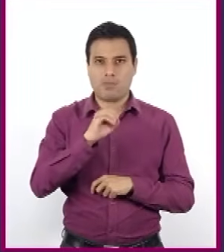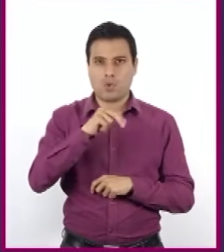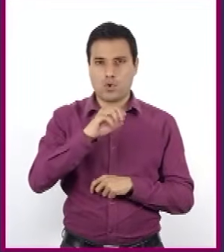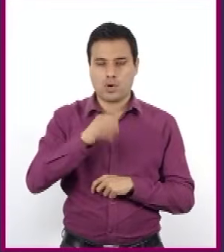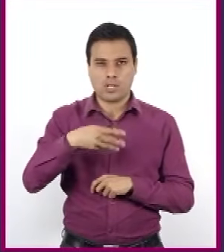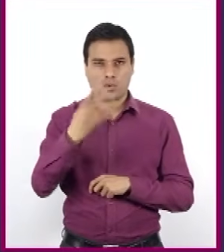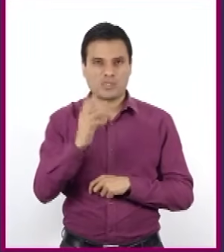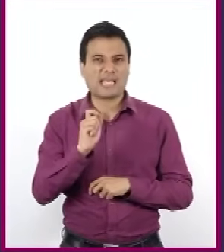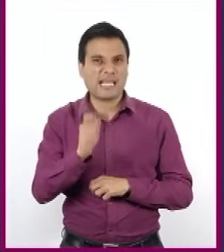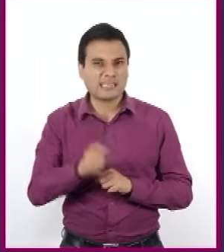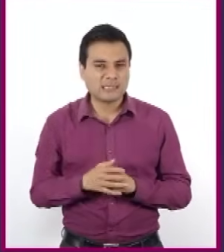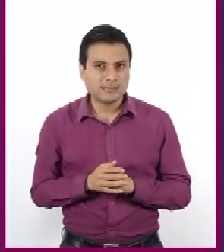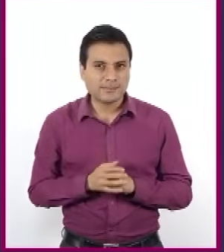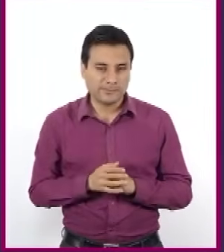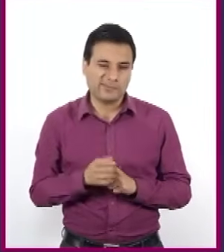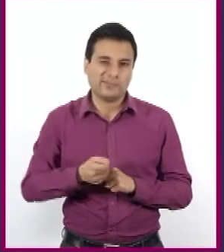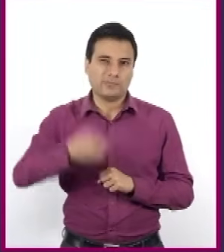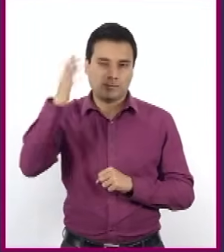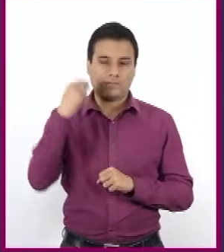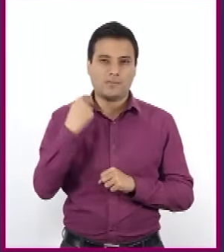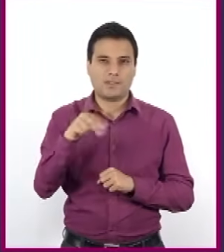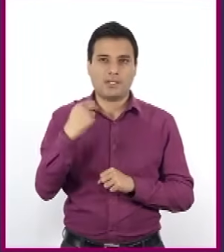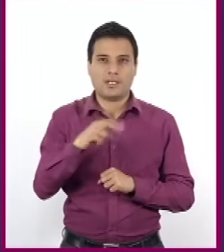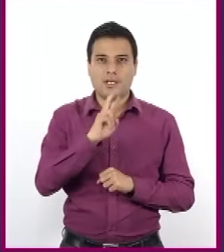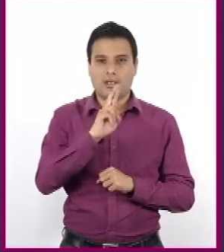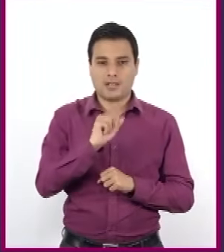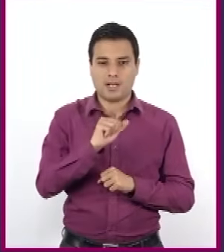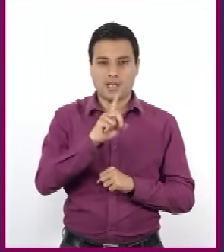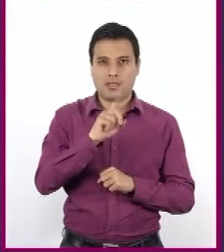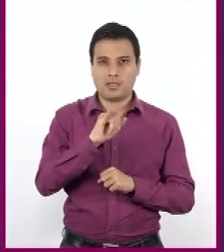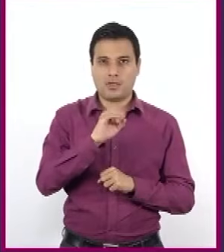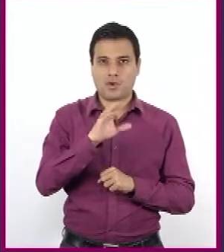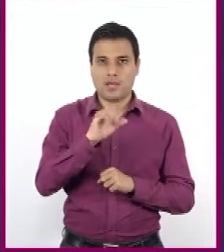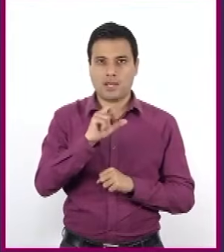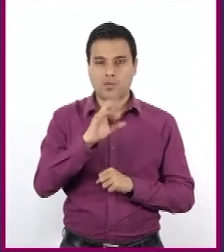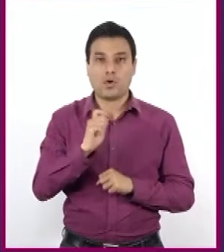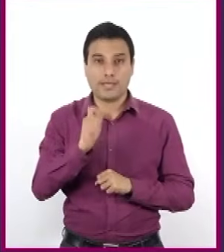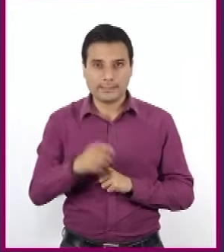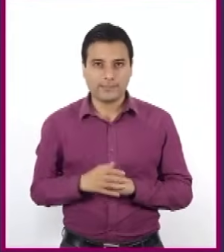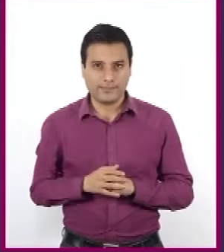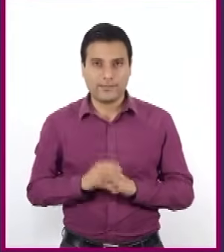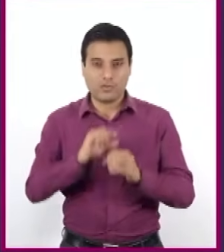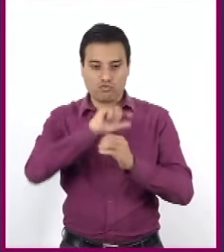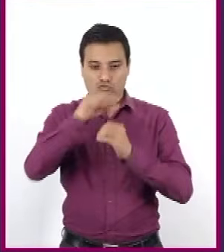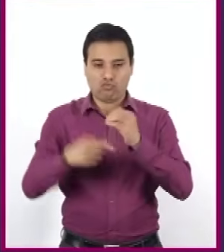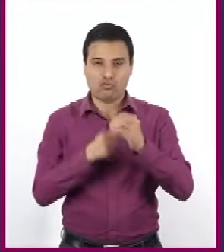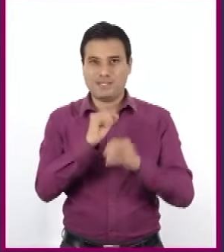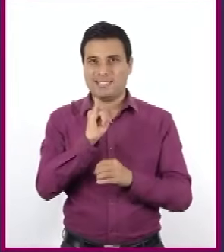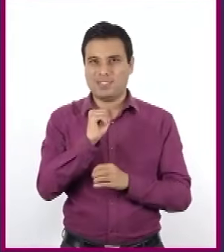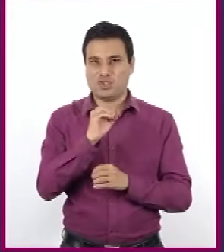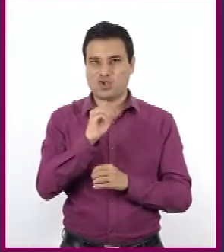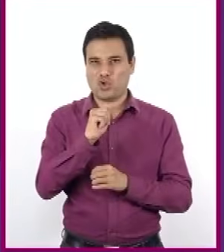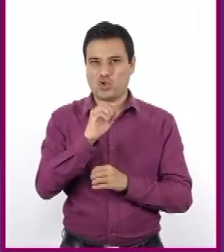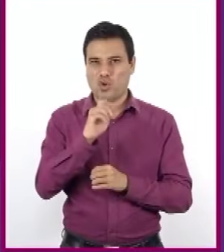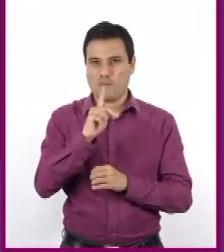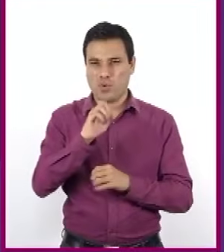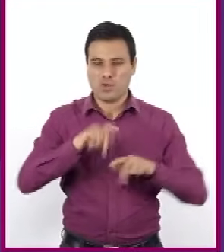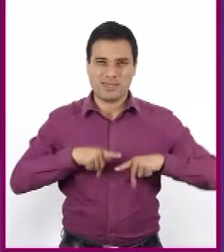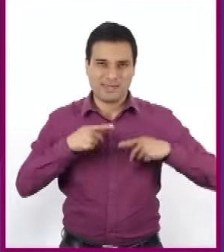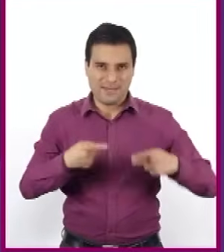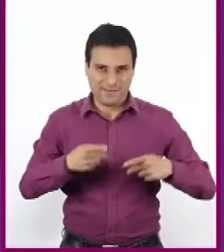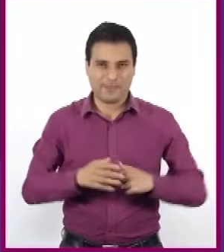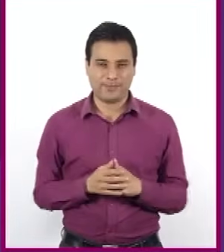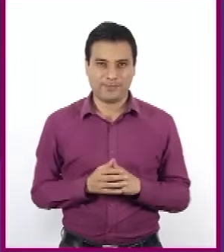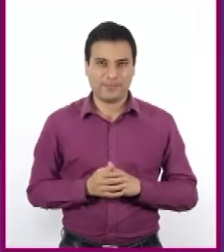carbono 14, también conocido como radiocarbono, es un isótopo radioactivo débil del carbono 14.